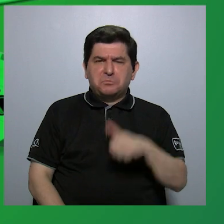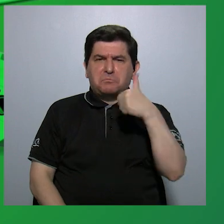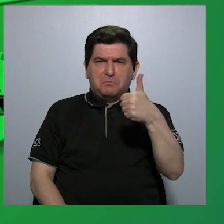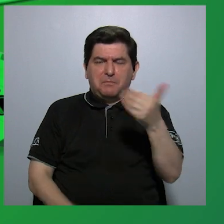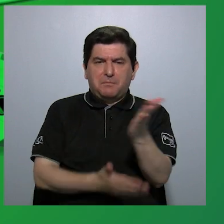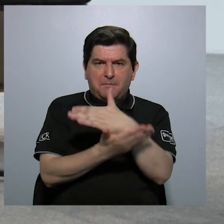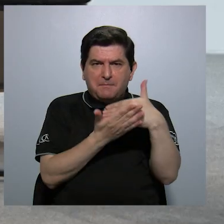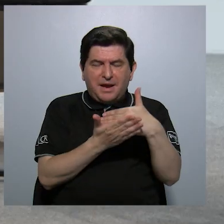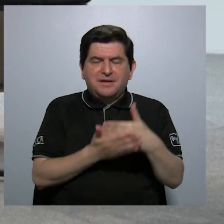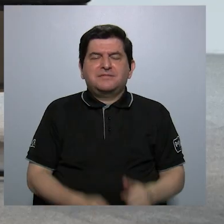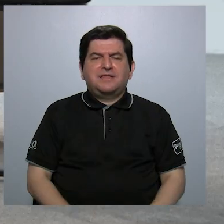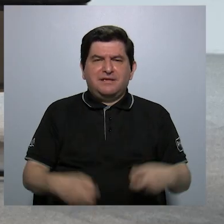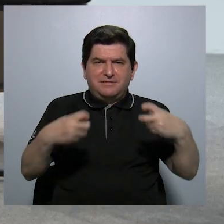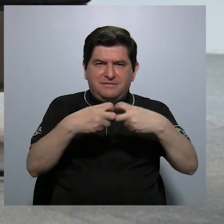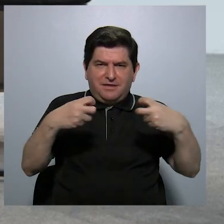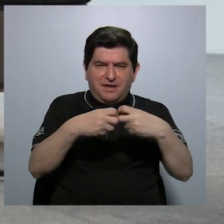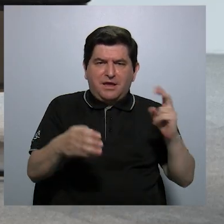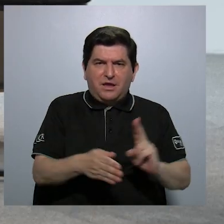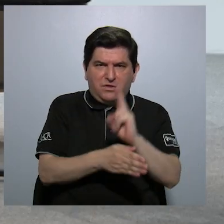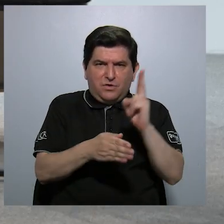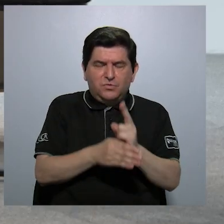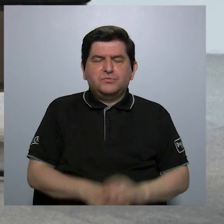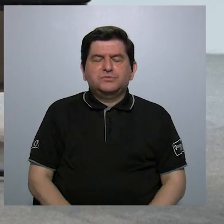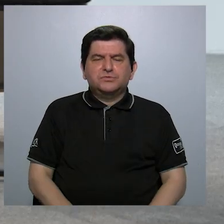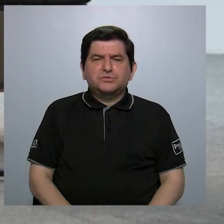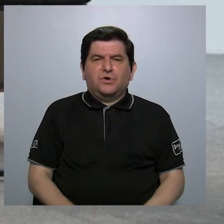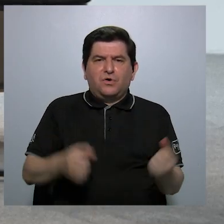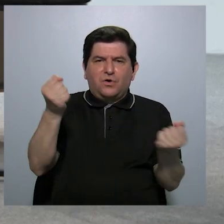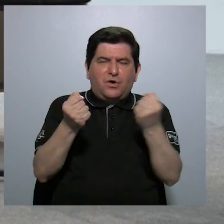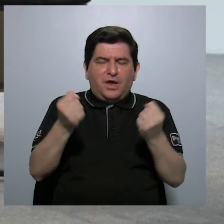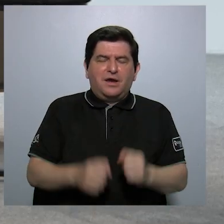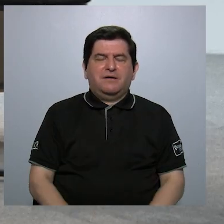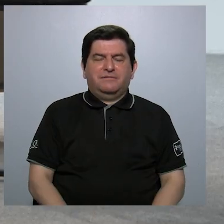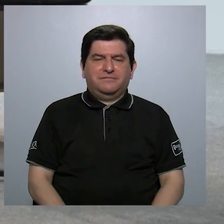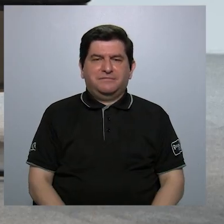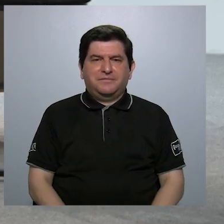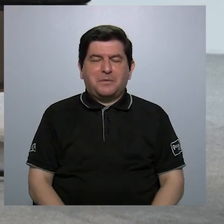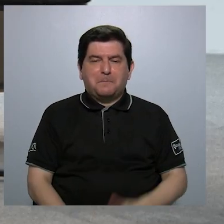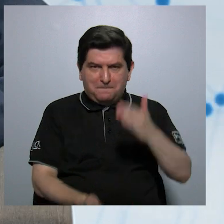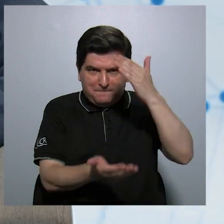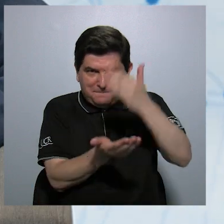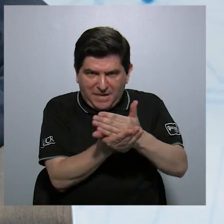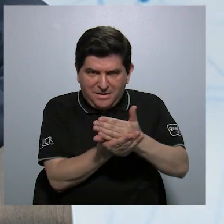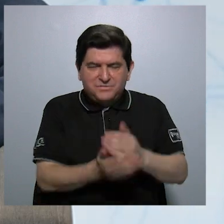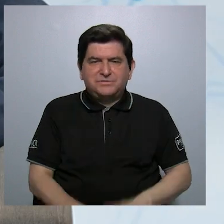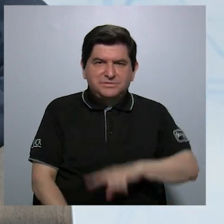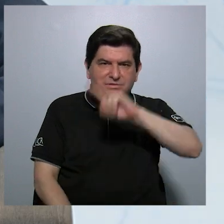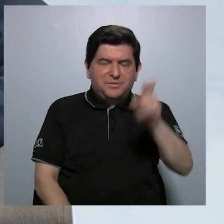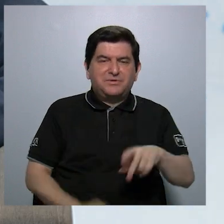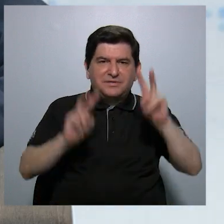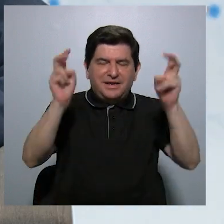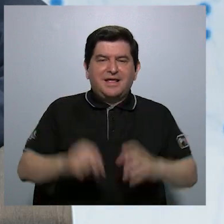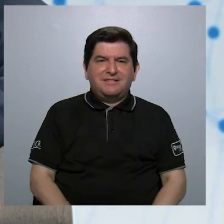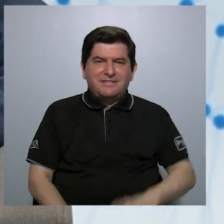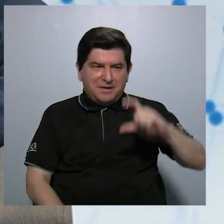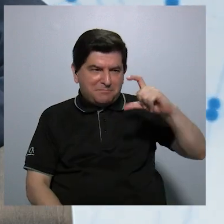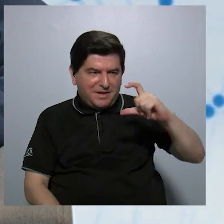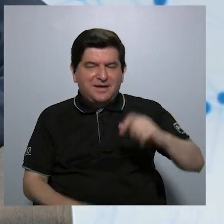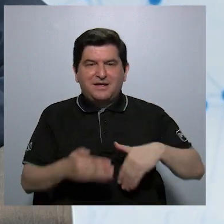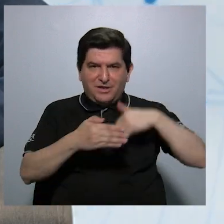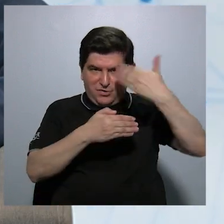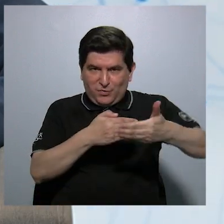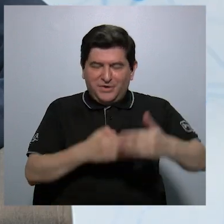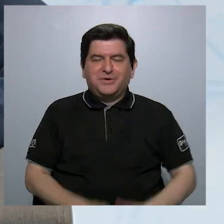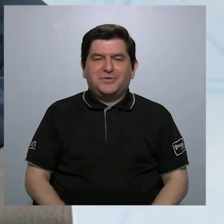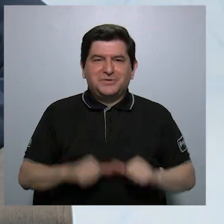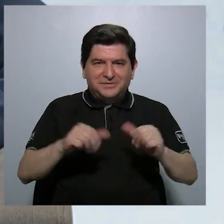en lo que es la parte de electrificación de vehículos livianos. Muy bien, tenemos que hacer una pausa. Le voy a preguntar sobre el tema de las baterías en el próximo